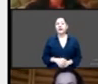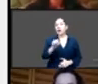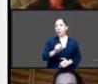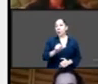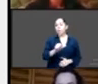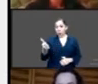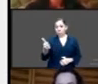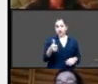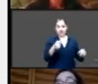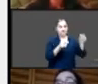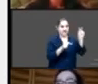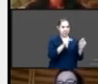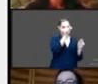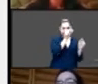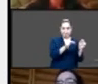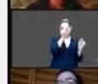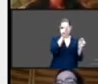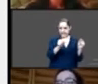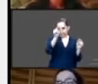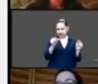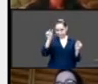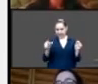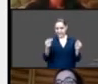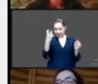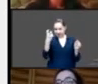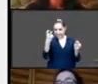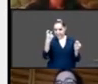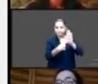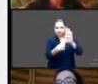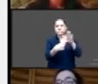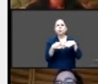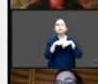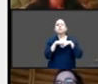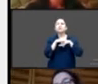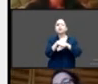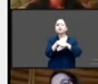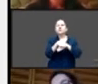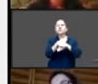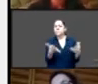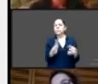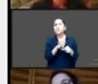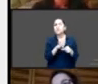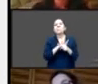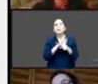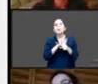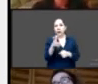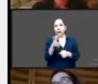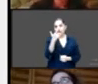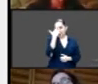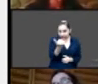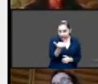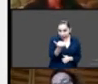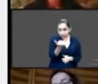presentar la unión. Estos son, ahora voy a presentar los factores que están determinando, que están